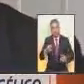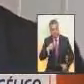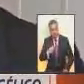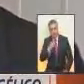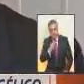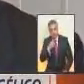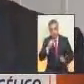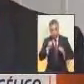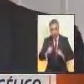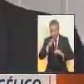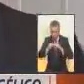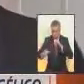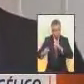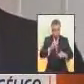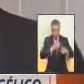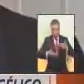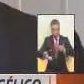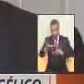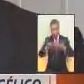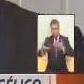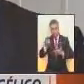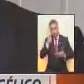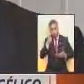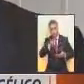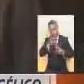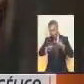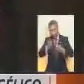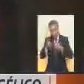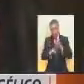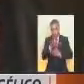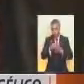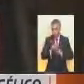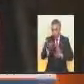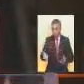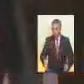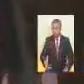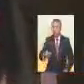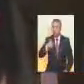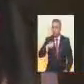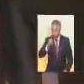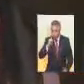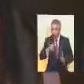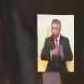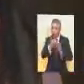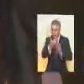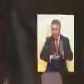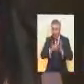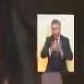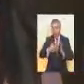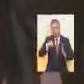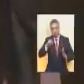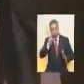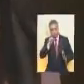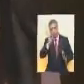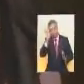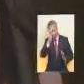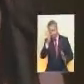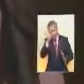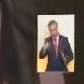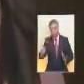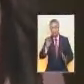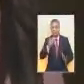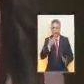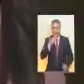poder comunicarse entre ellos, tienen ganas de conocer personas nuevas que no necesariamente estén ahí. Yo tengo páginas y sitios en Facebook, también en